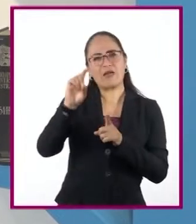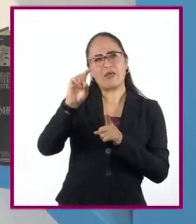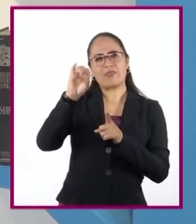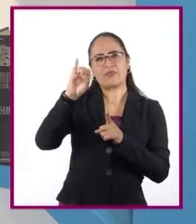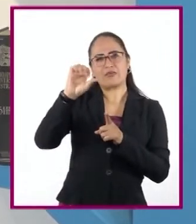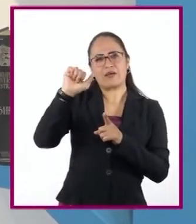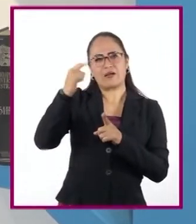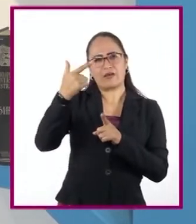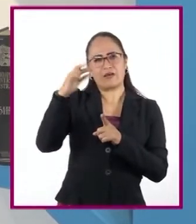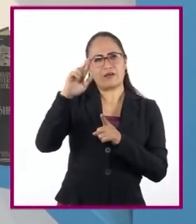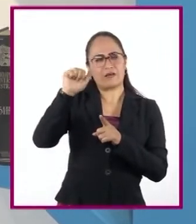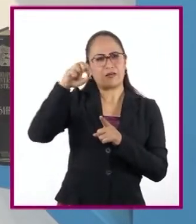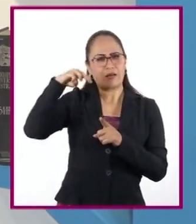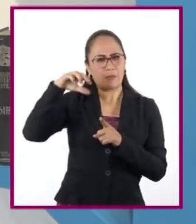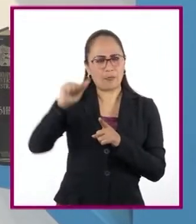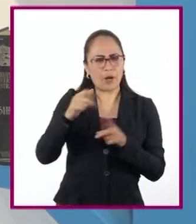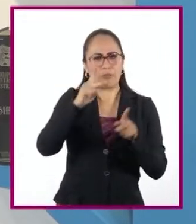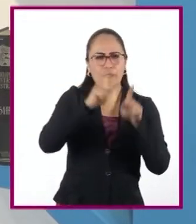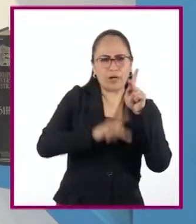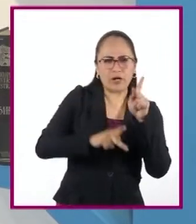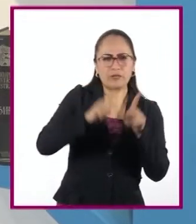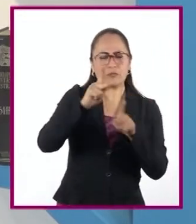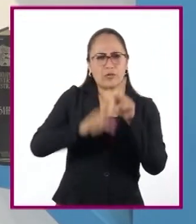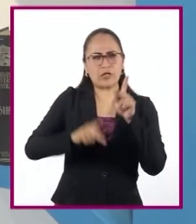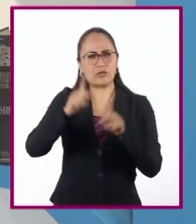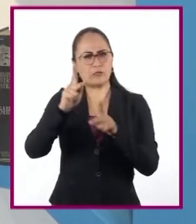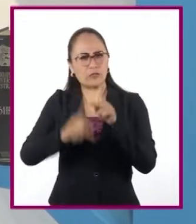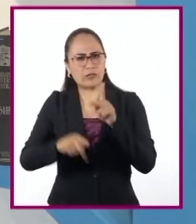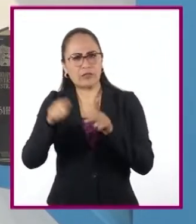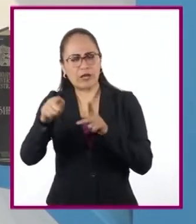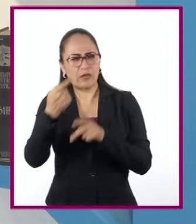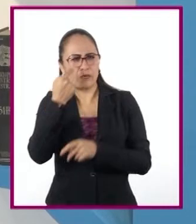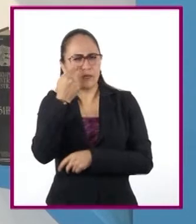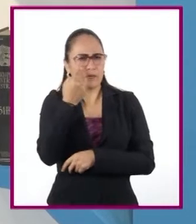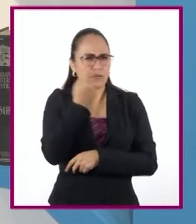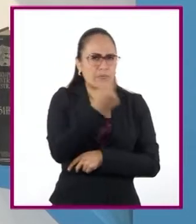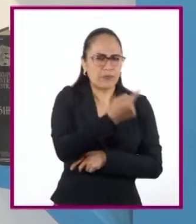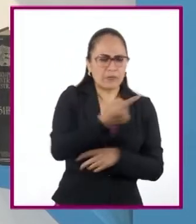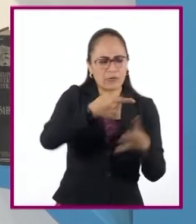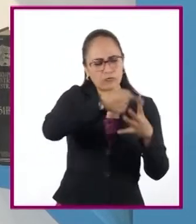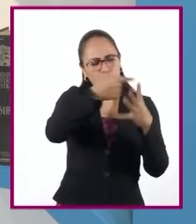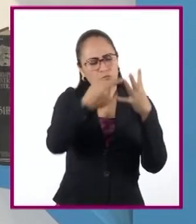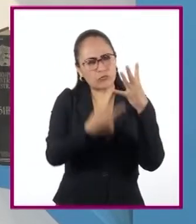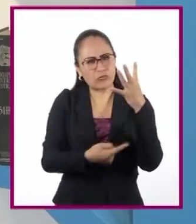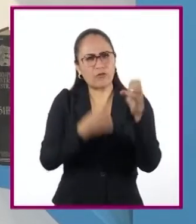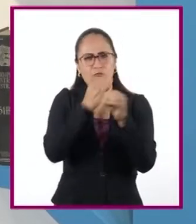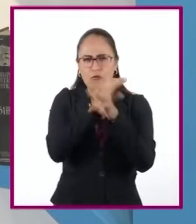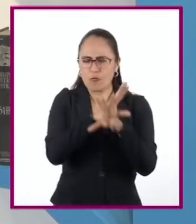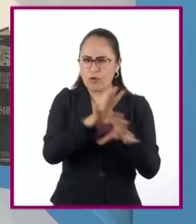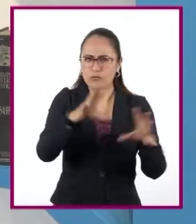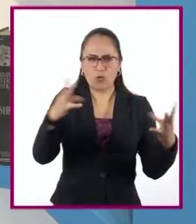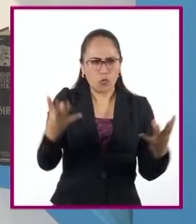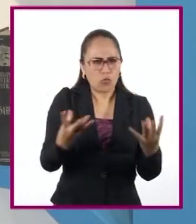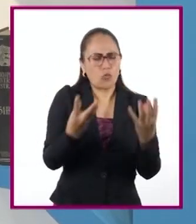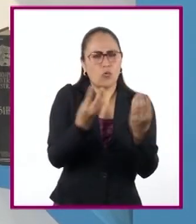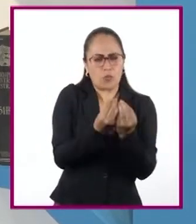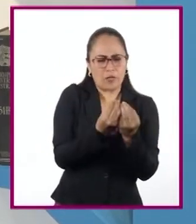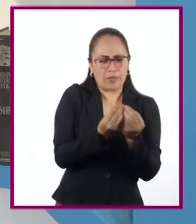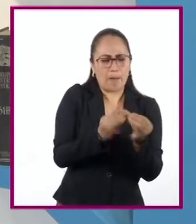es funcional para observar de manera sintética la totalidad de datos importantes de un